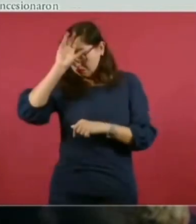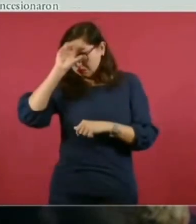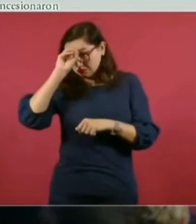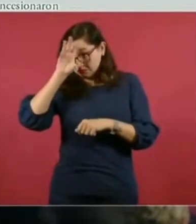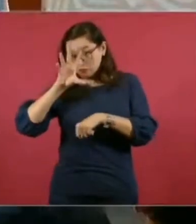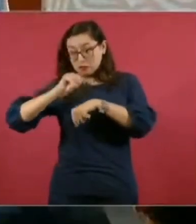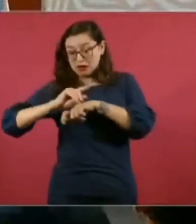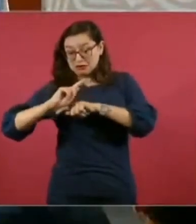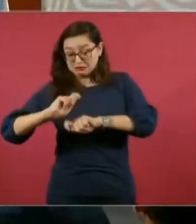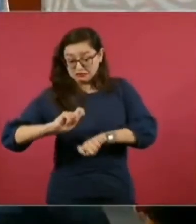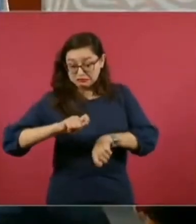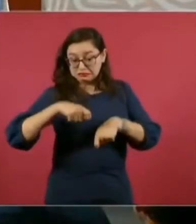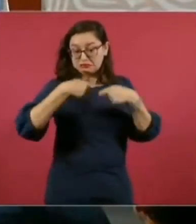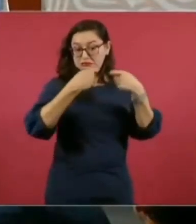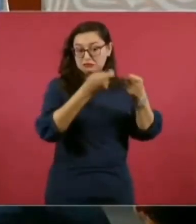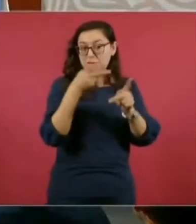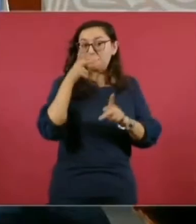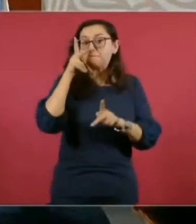Es decir,